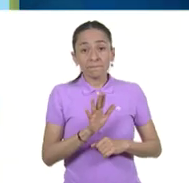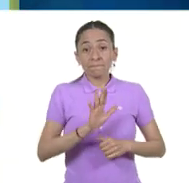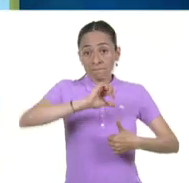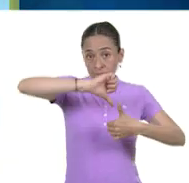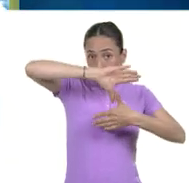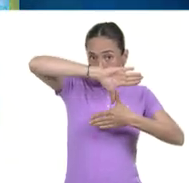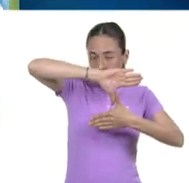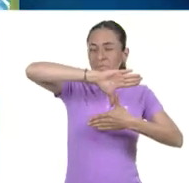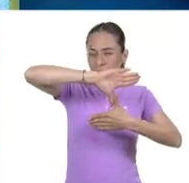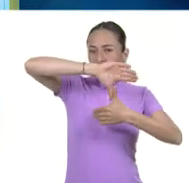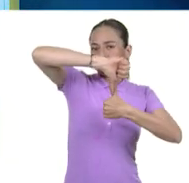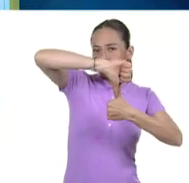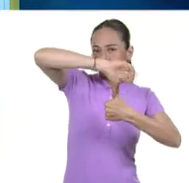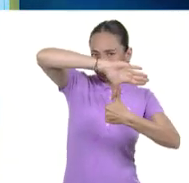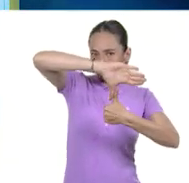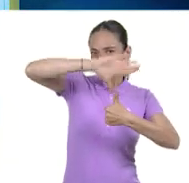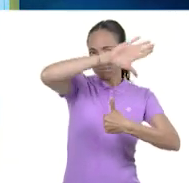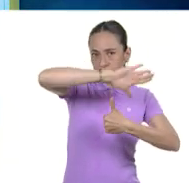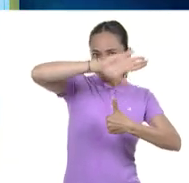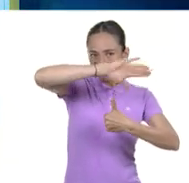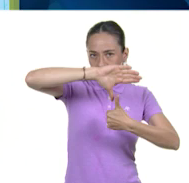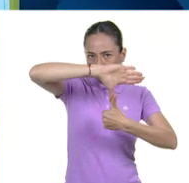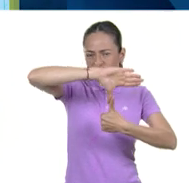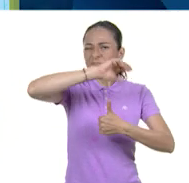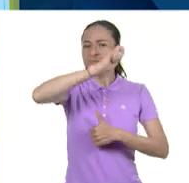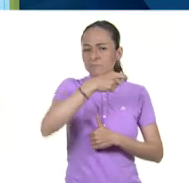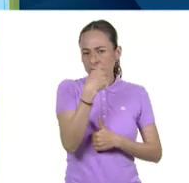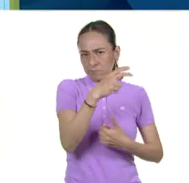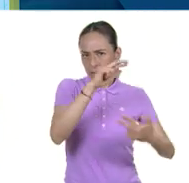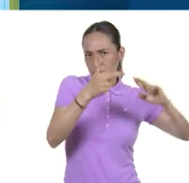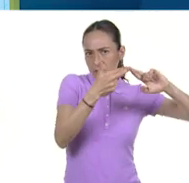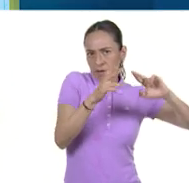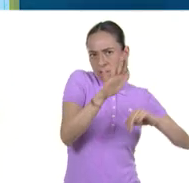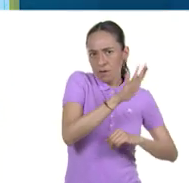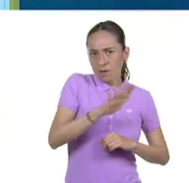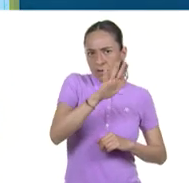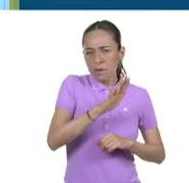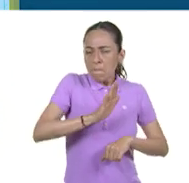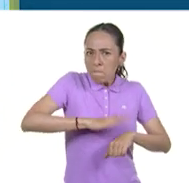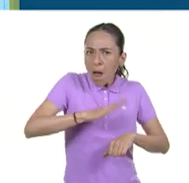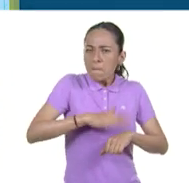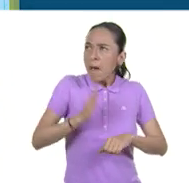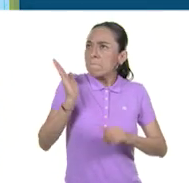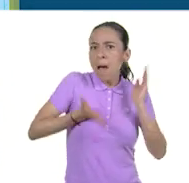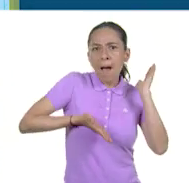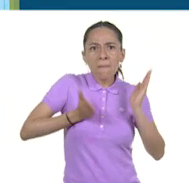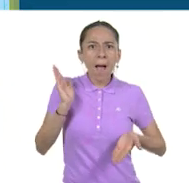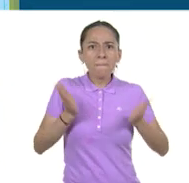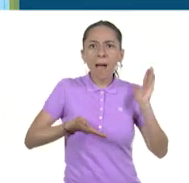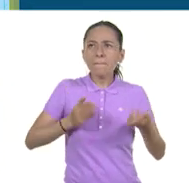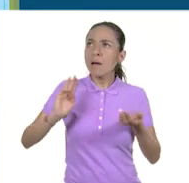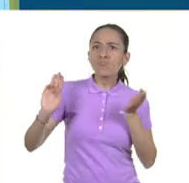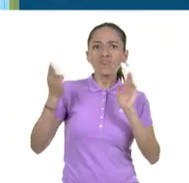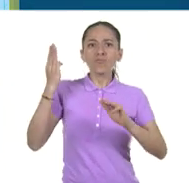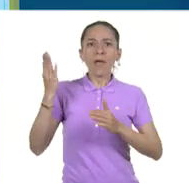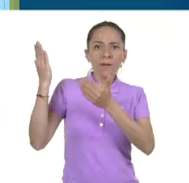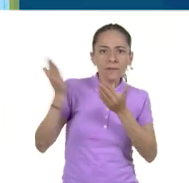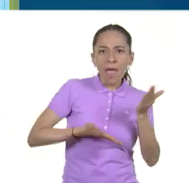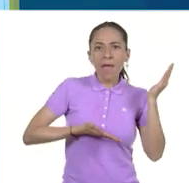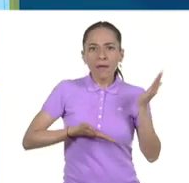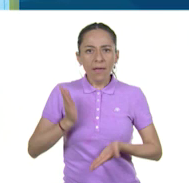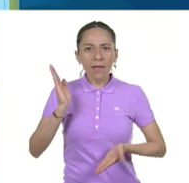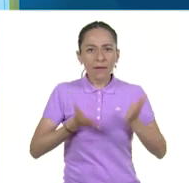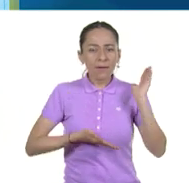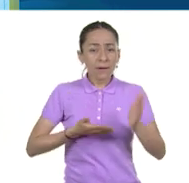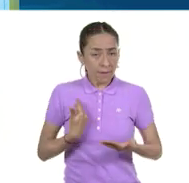del Norte, constituye una de las principales regiones receptoras de migrantes del mundo. En la actualidad